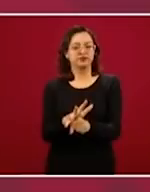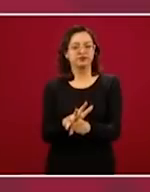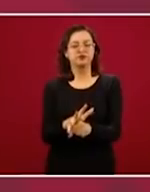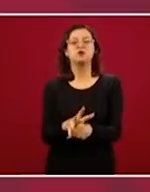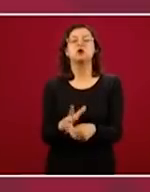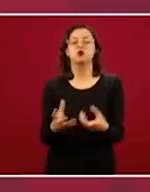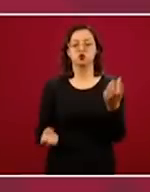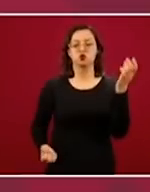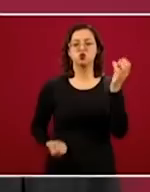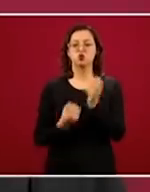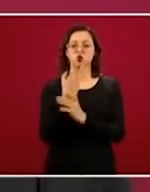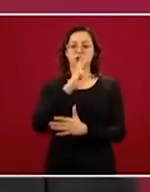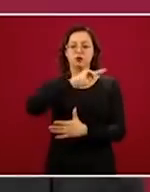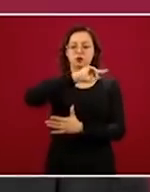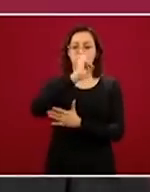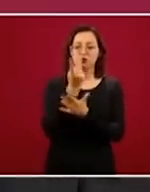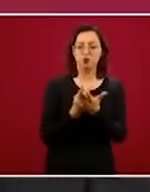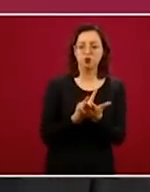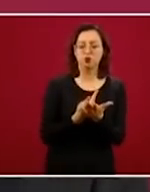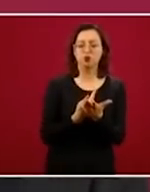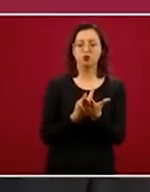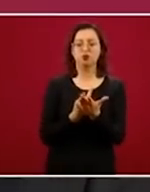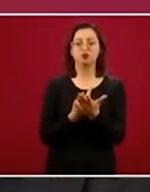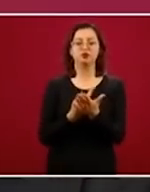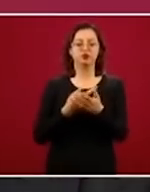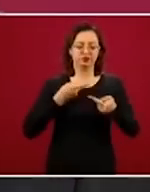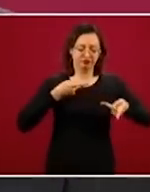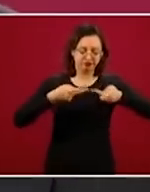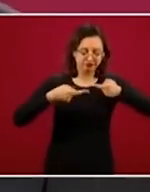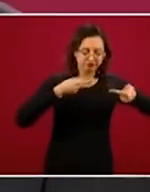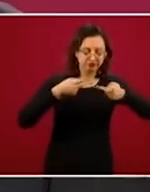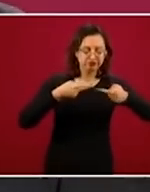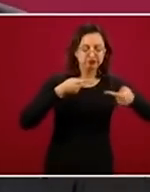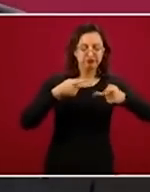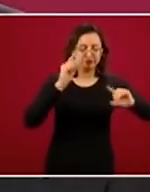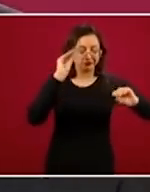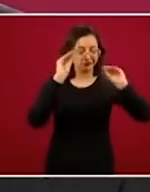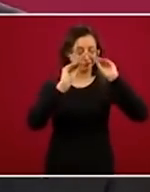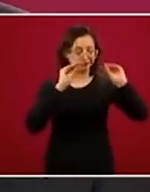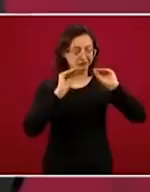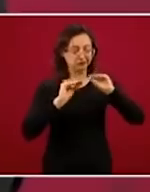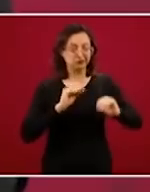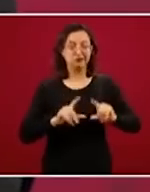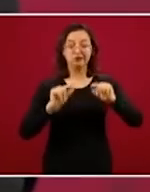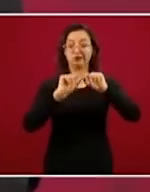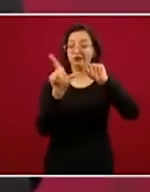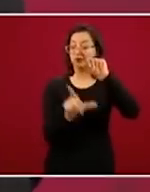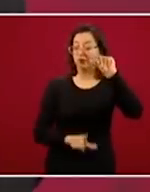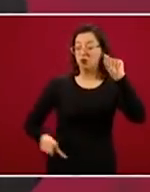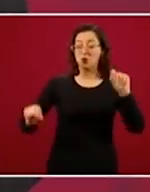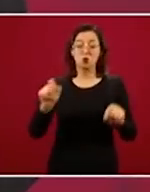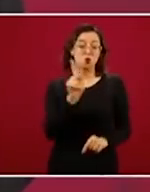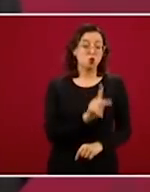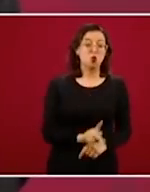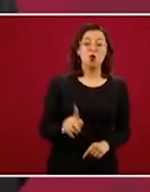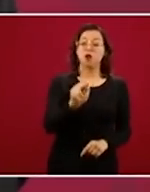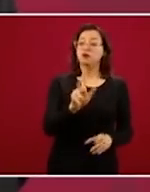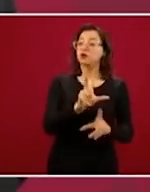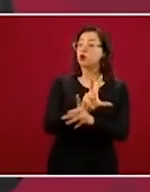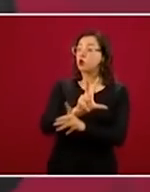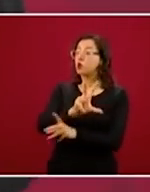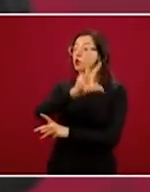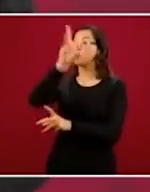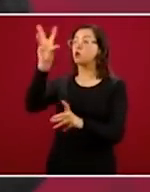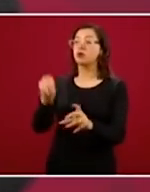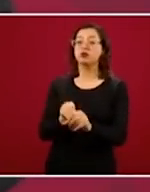programa va a permitir tener internet en todos los pueblos para que